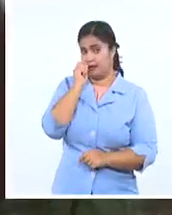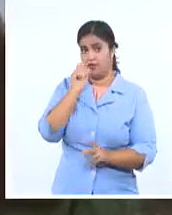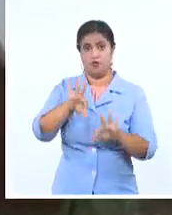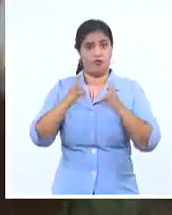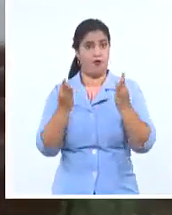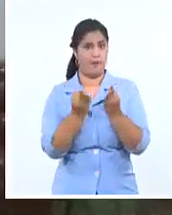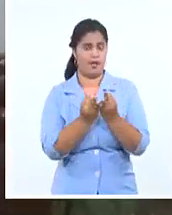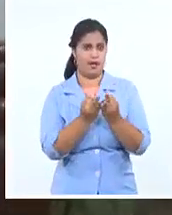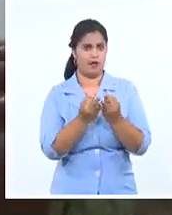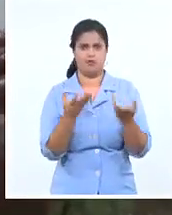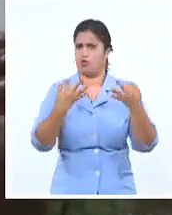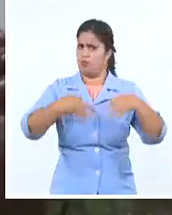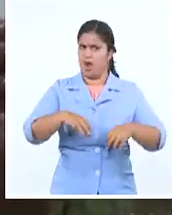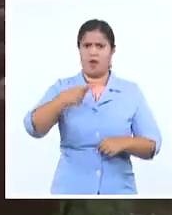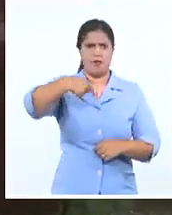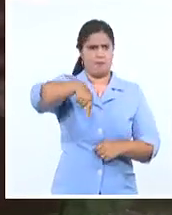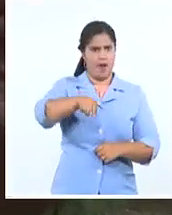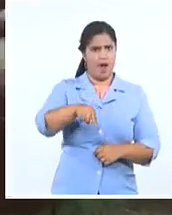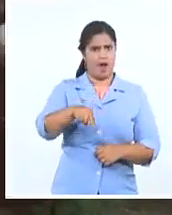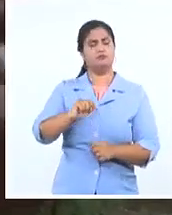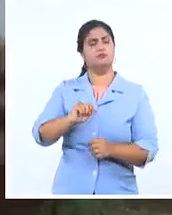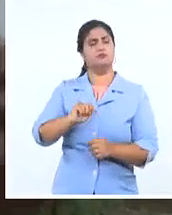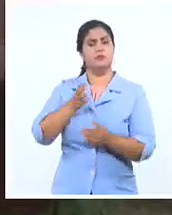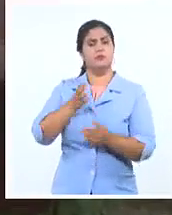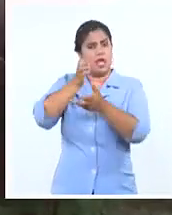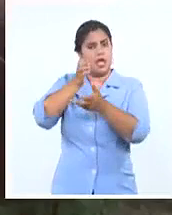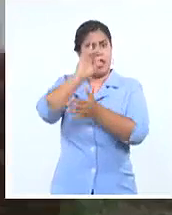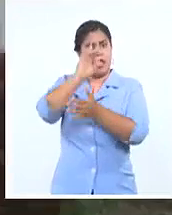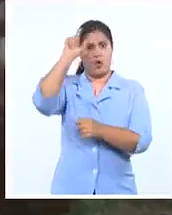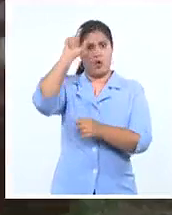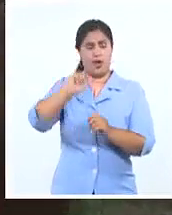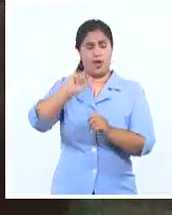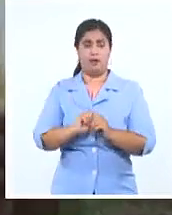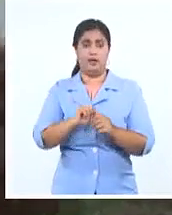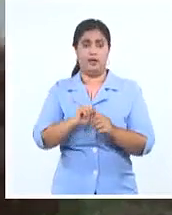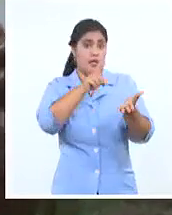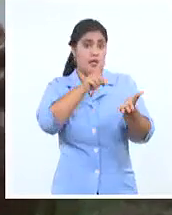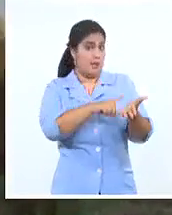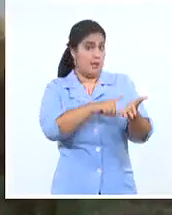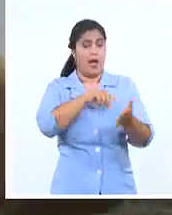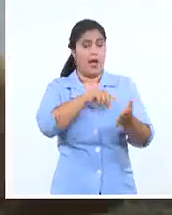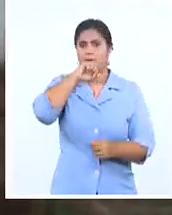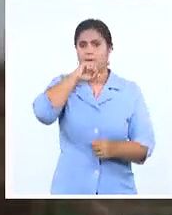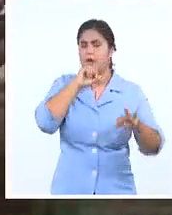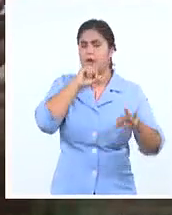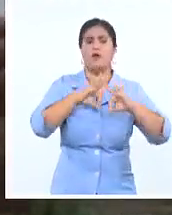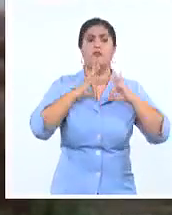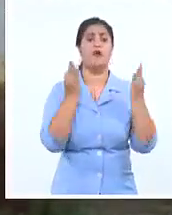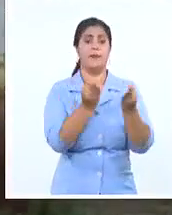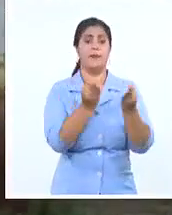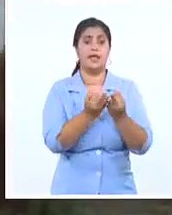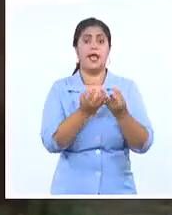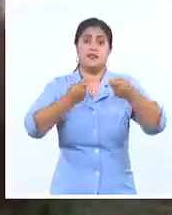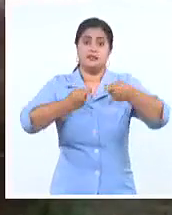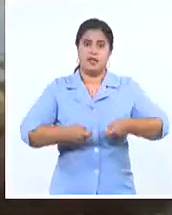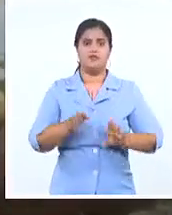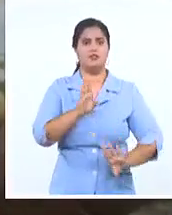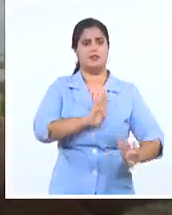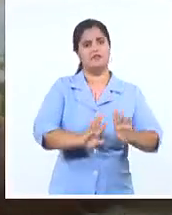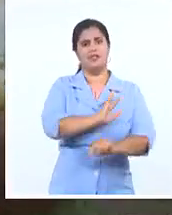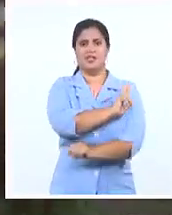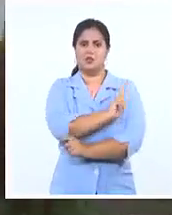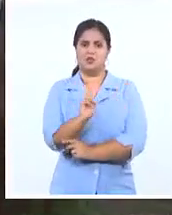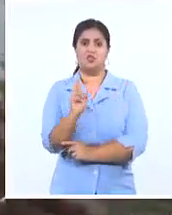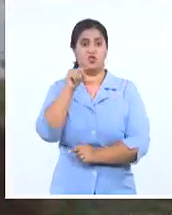hijos. Las primeras que tenemos que estar allí somos las madres, las familias, los padres, apoyando ese día a nuestros niños, como